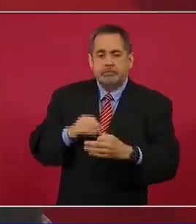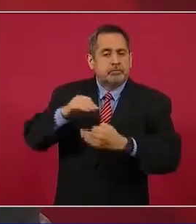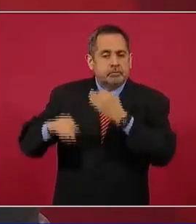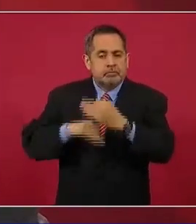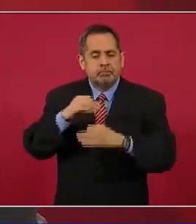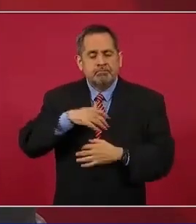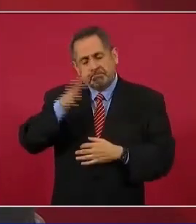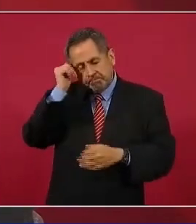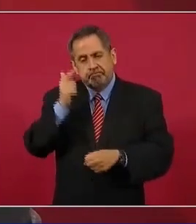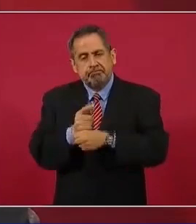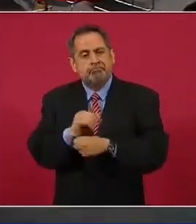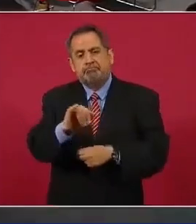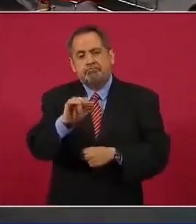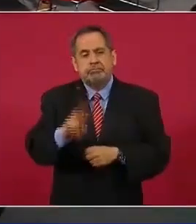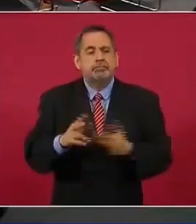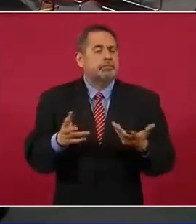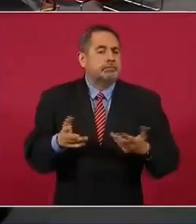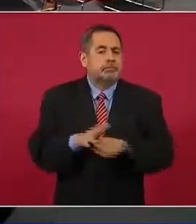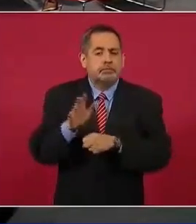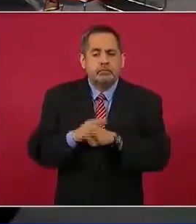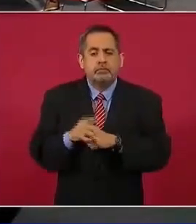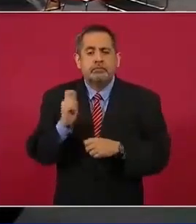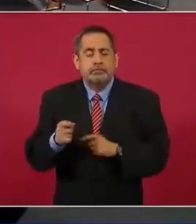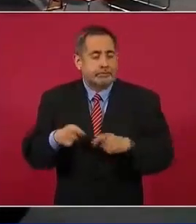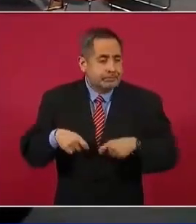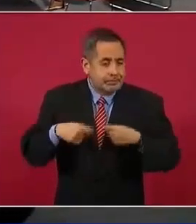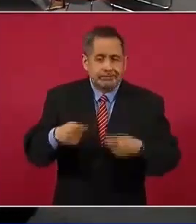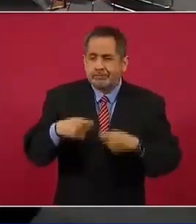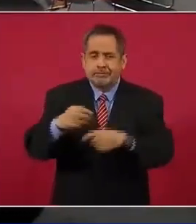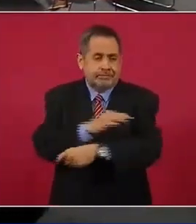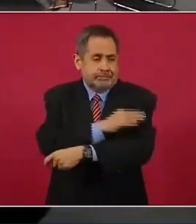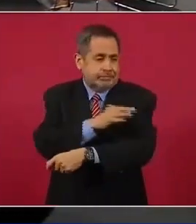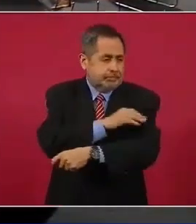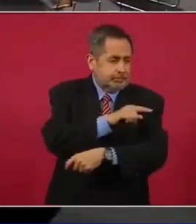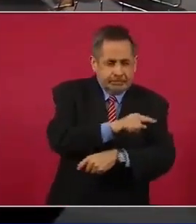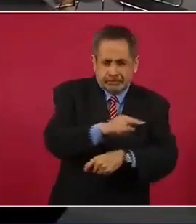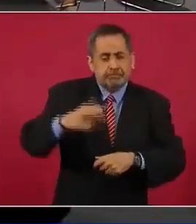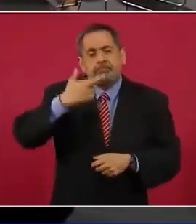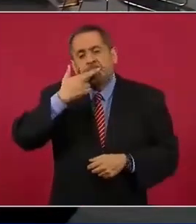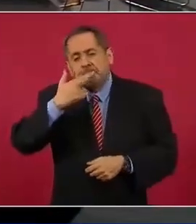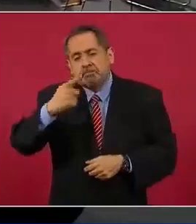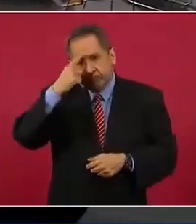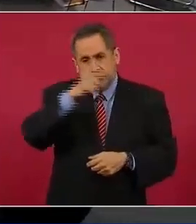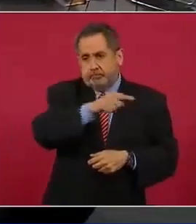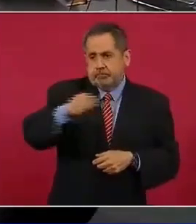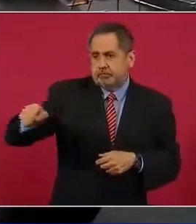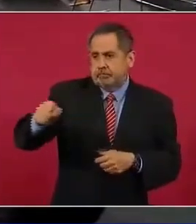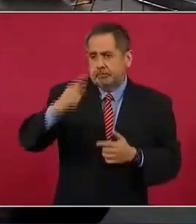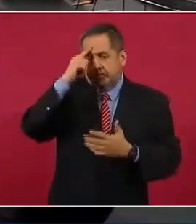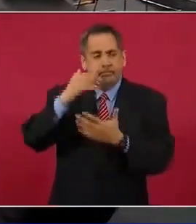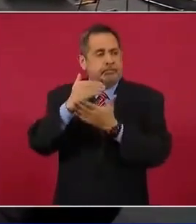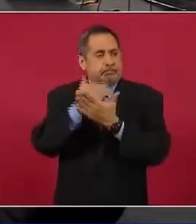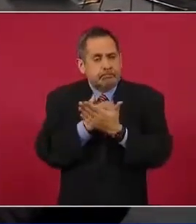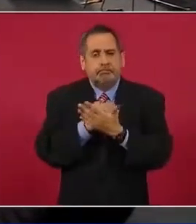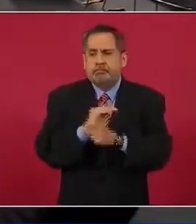todas hemos identificado cuál es la distribución del riesgo, de la probabilidad de tener complicaciones por